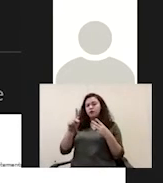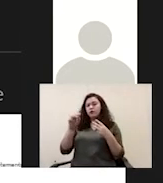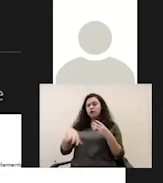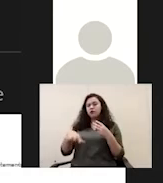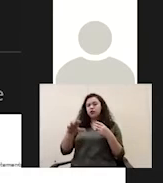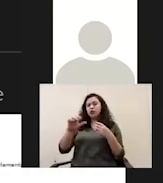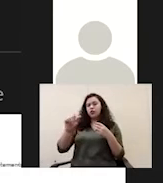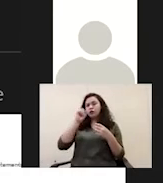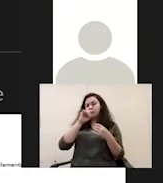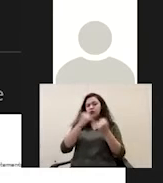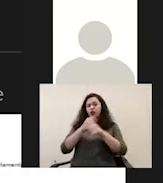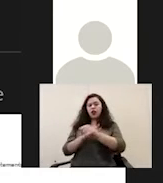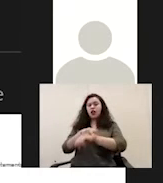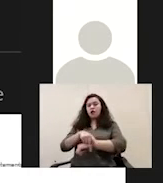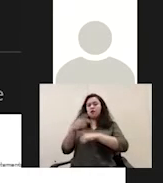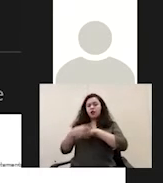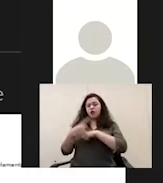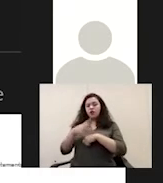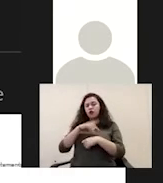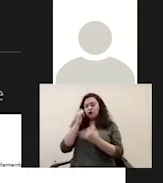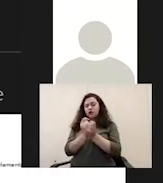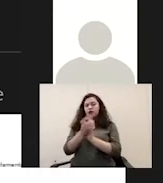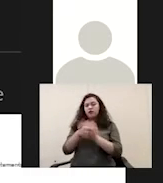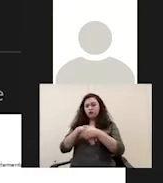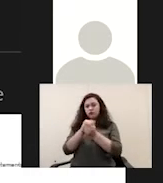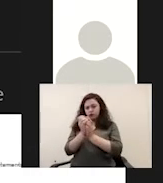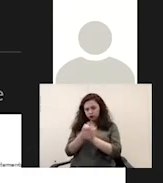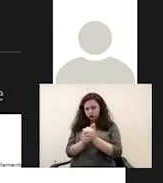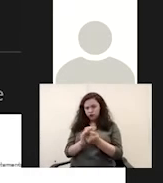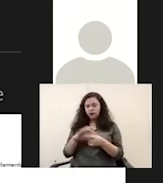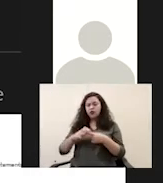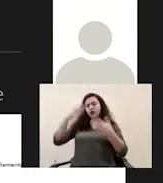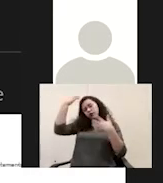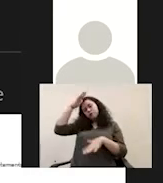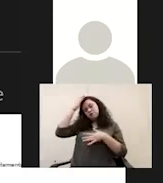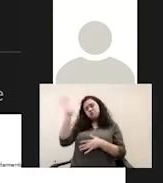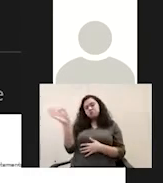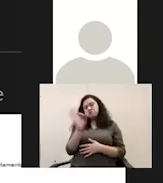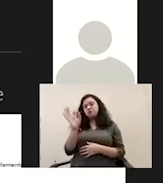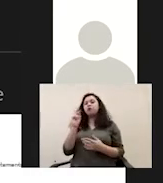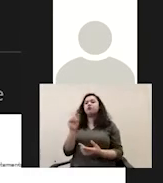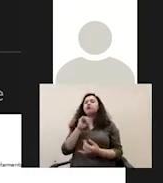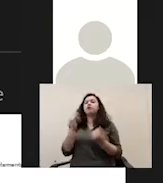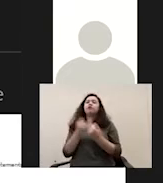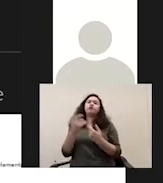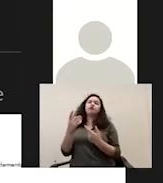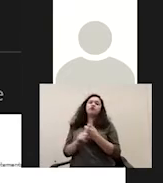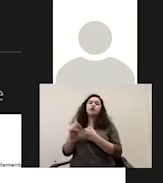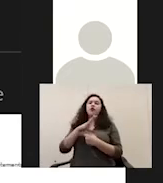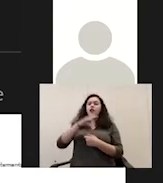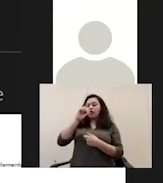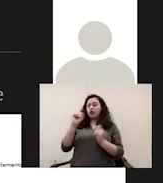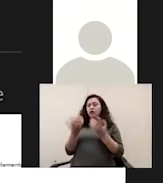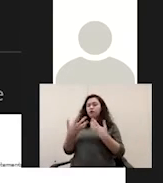puede dañar la piel, en el caso de lavado de manos, en el caso de bañarnos, puede dañarnos la piel, por eso no es recomendable tener